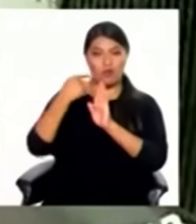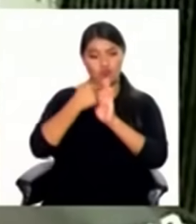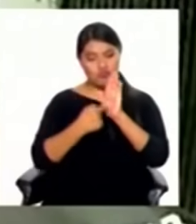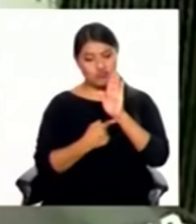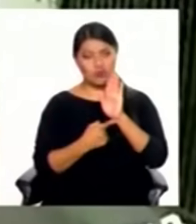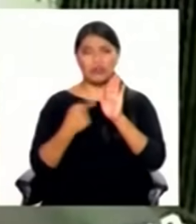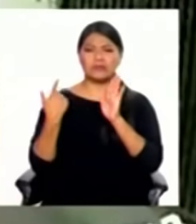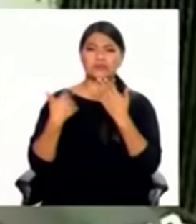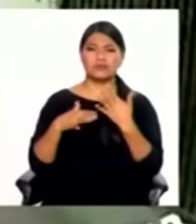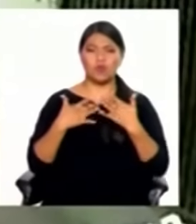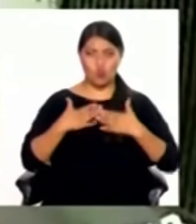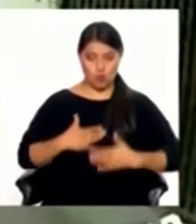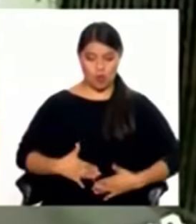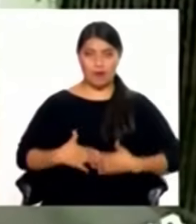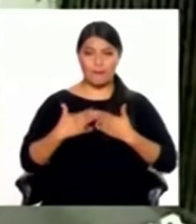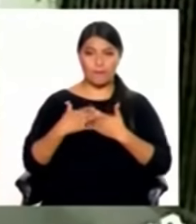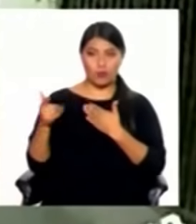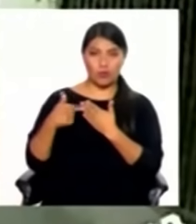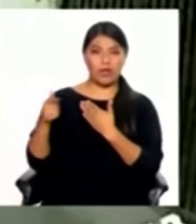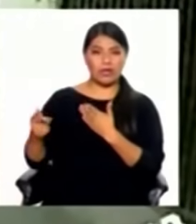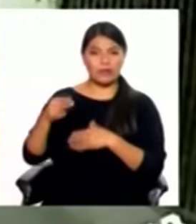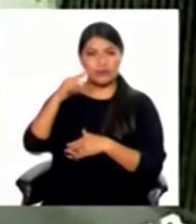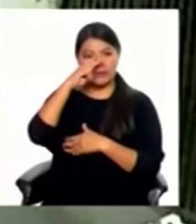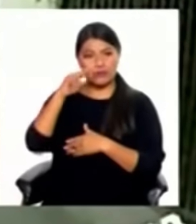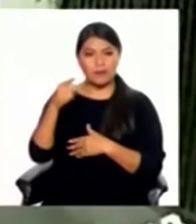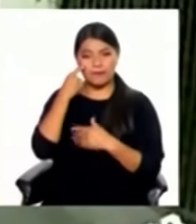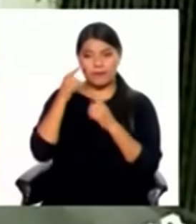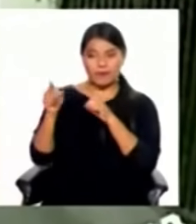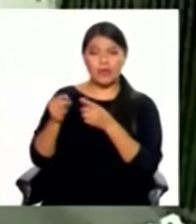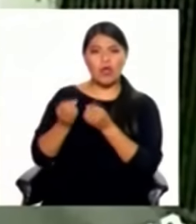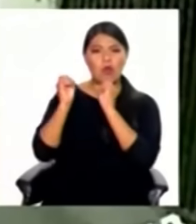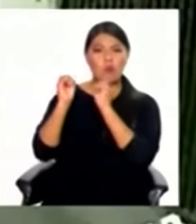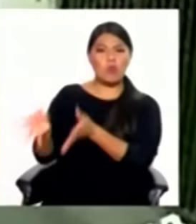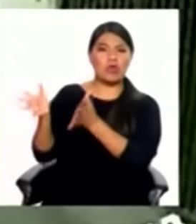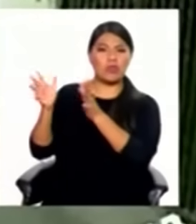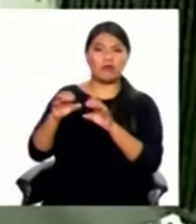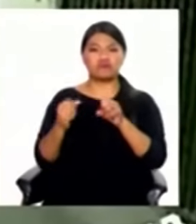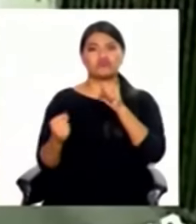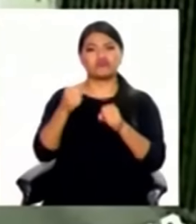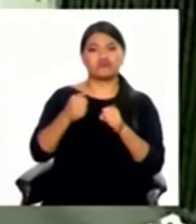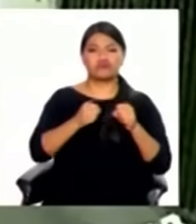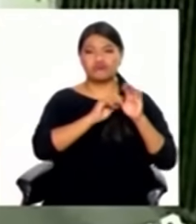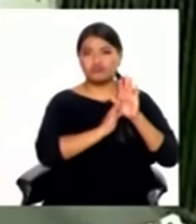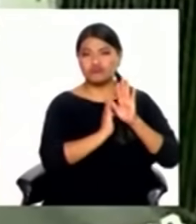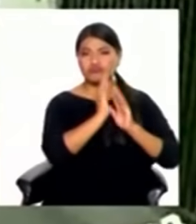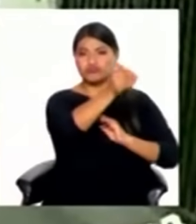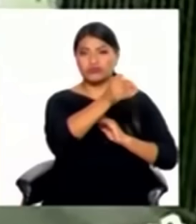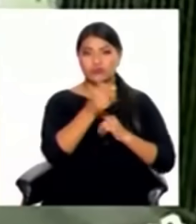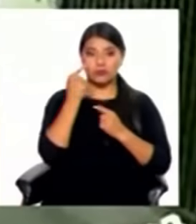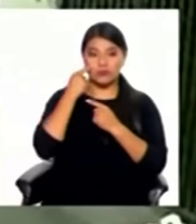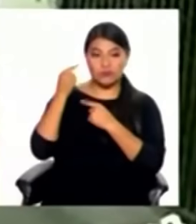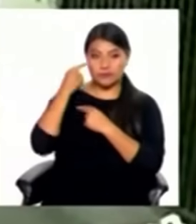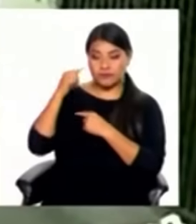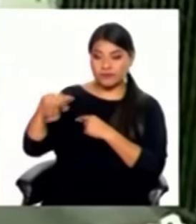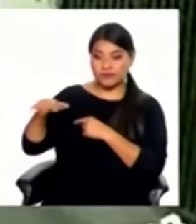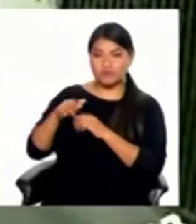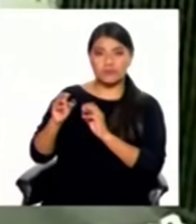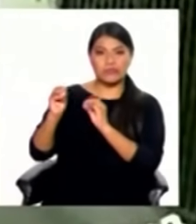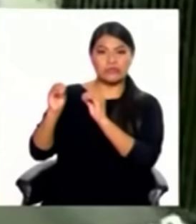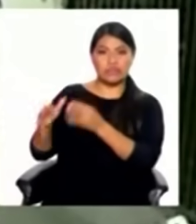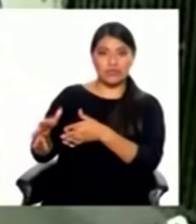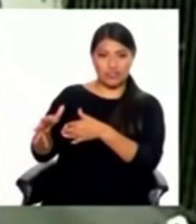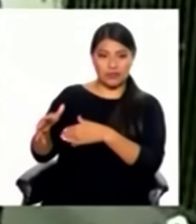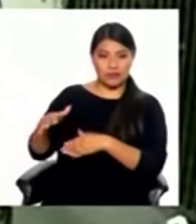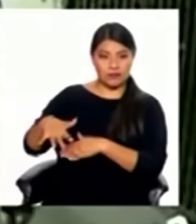la brutalidad a la que fue sometida esta menor. Miren ustedes, tenemos también que semicensurar esas tomas. La dejan